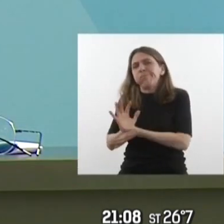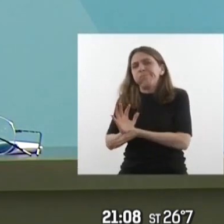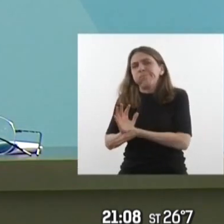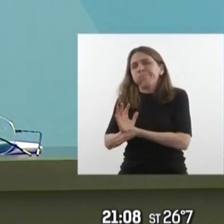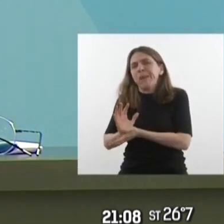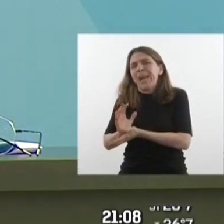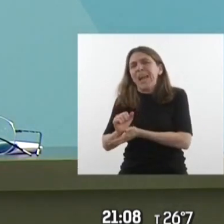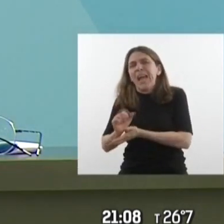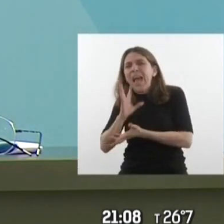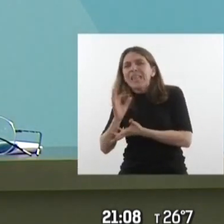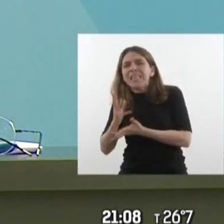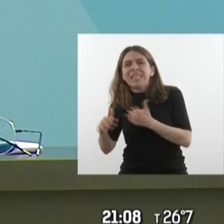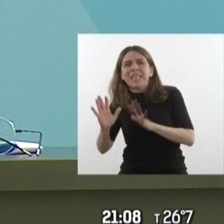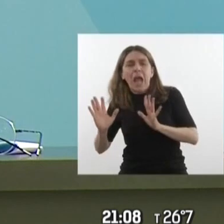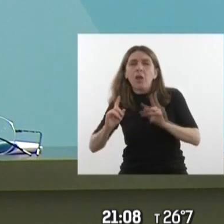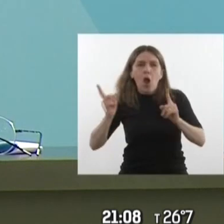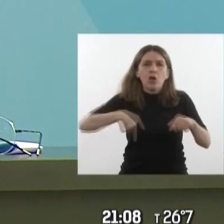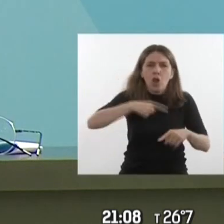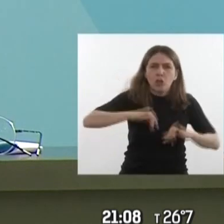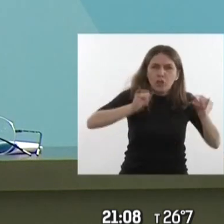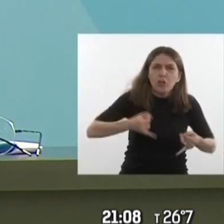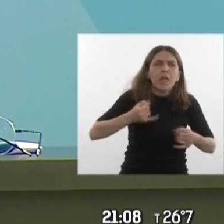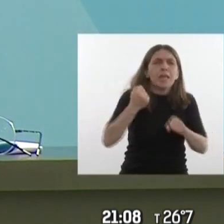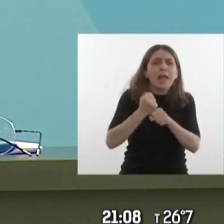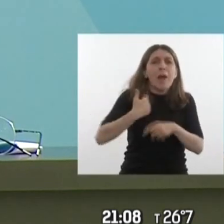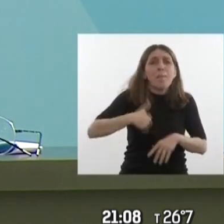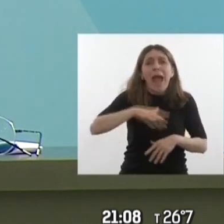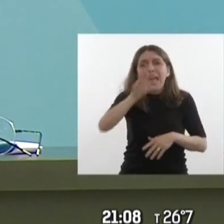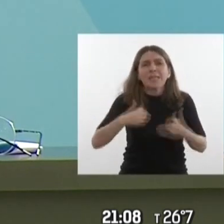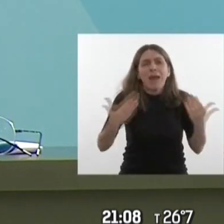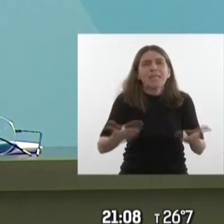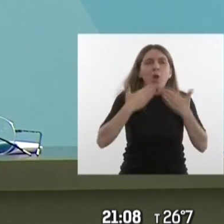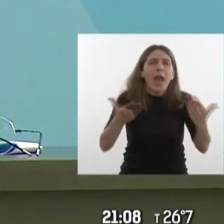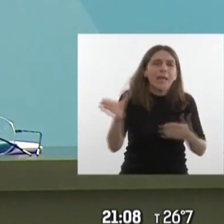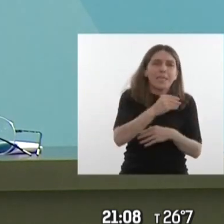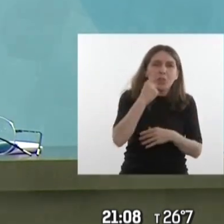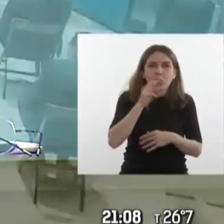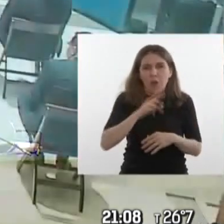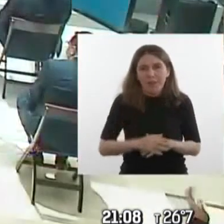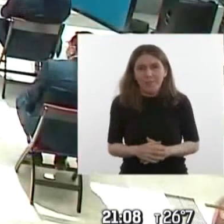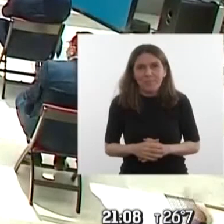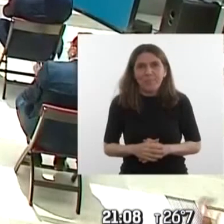argentinos. Vamos a hacer el país que nos merecemos, entre todos y todas. Muchas gracias.